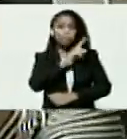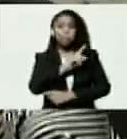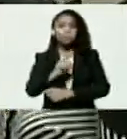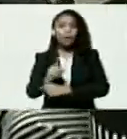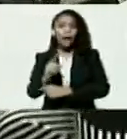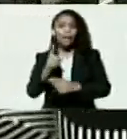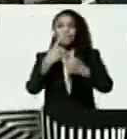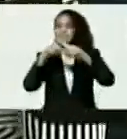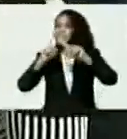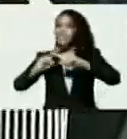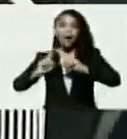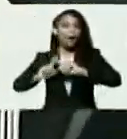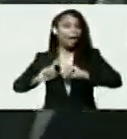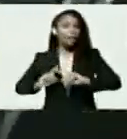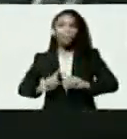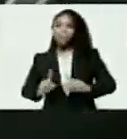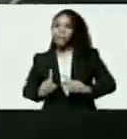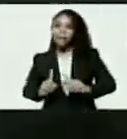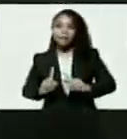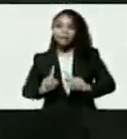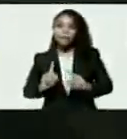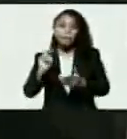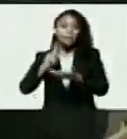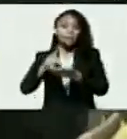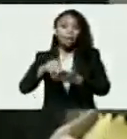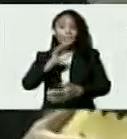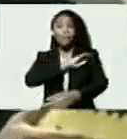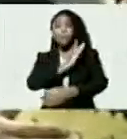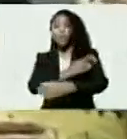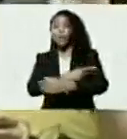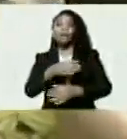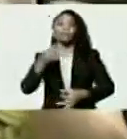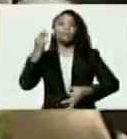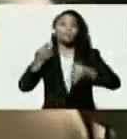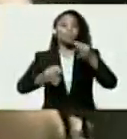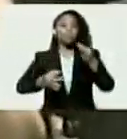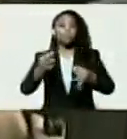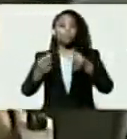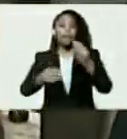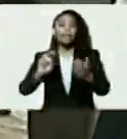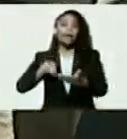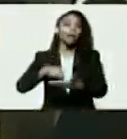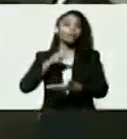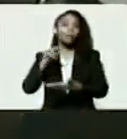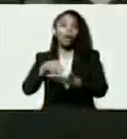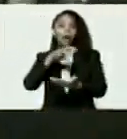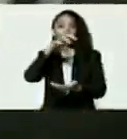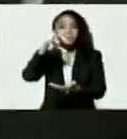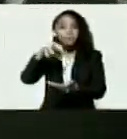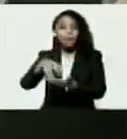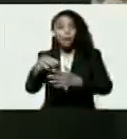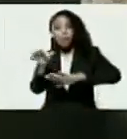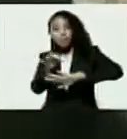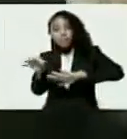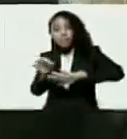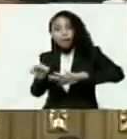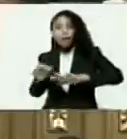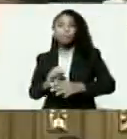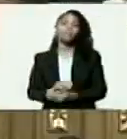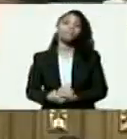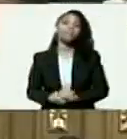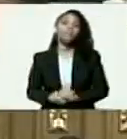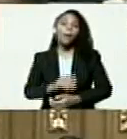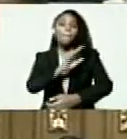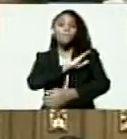los distintos, en las distintas instancias de poder ejecutivo, nacional, regional, municipal,